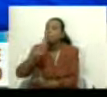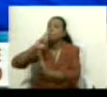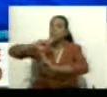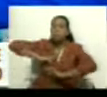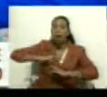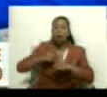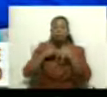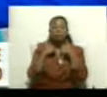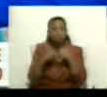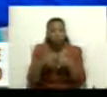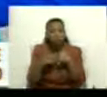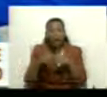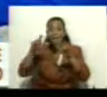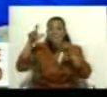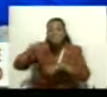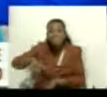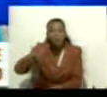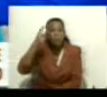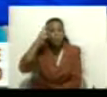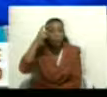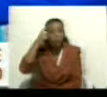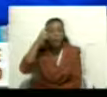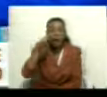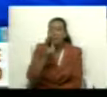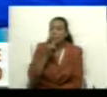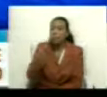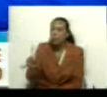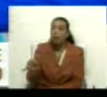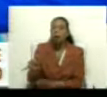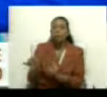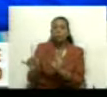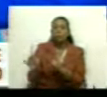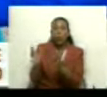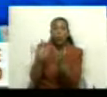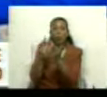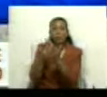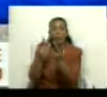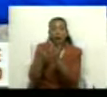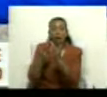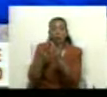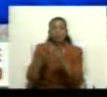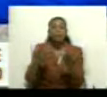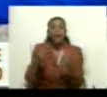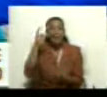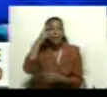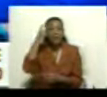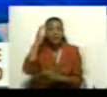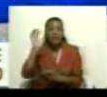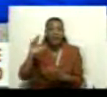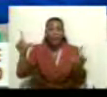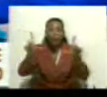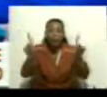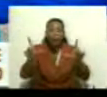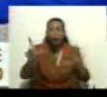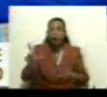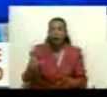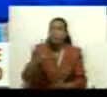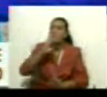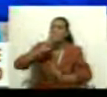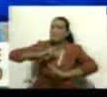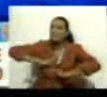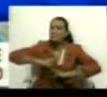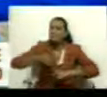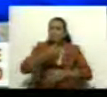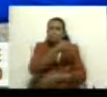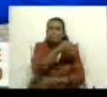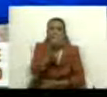gubernamentales. El mismo día que se hizo el pase con nuestro presidente Nicolás Maduro, tuvimos la respuesta